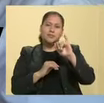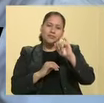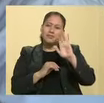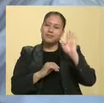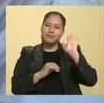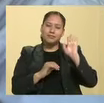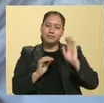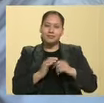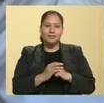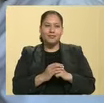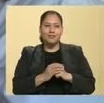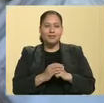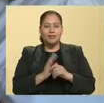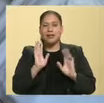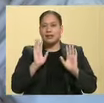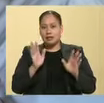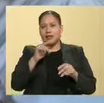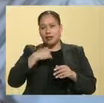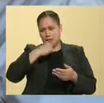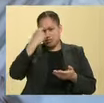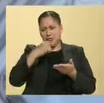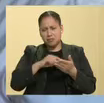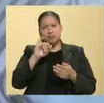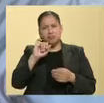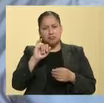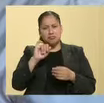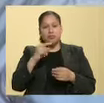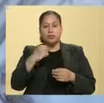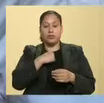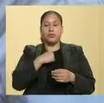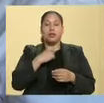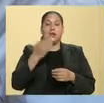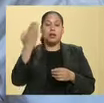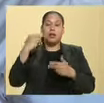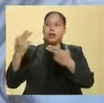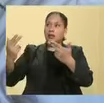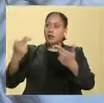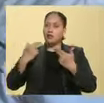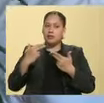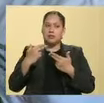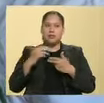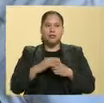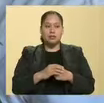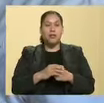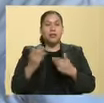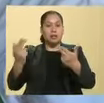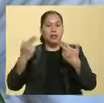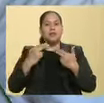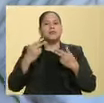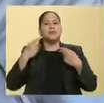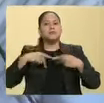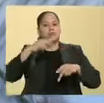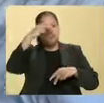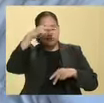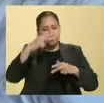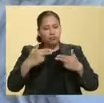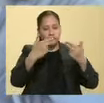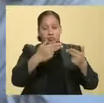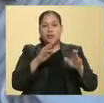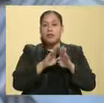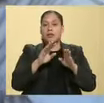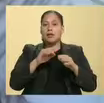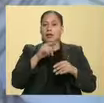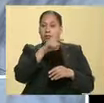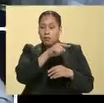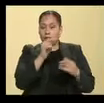Pues ya viéndolo bien, pues yo creo que sí. Llévense algo de herencia de los... Porque es una herencia de los mexicanos, todo lo que